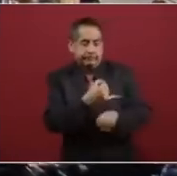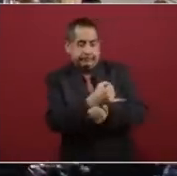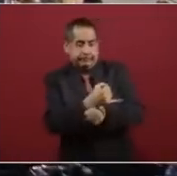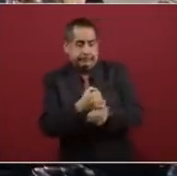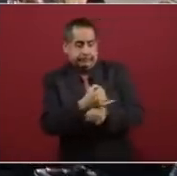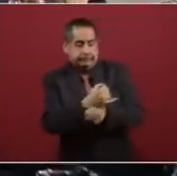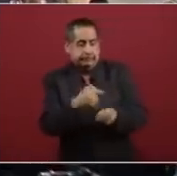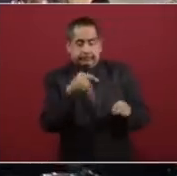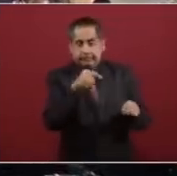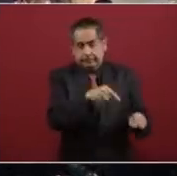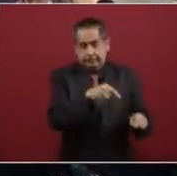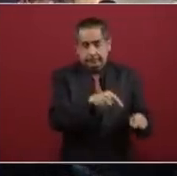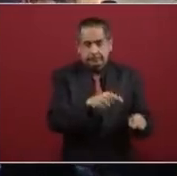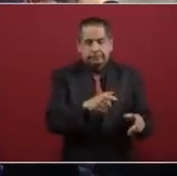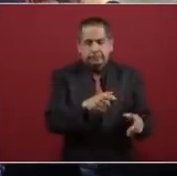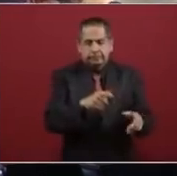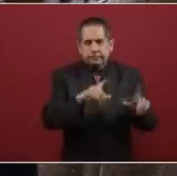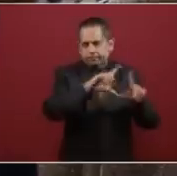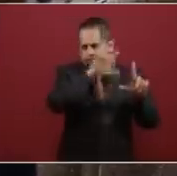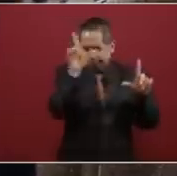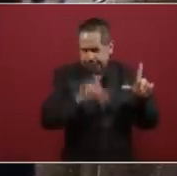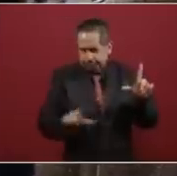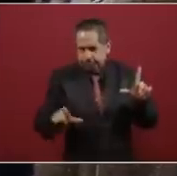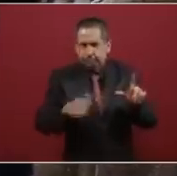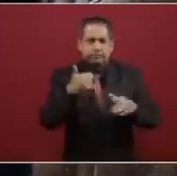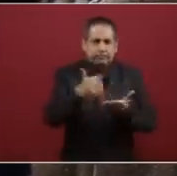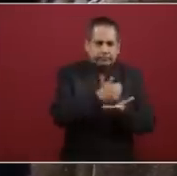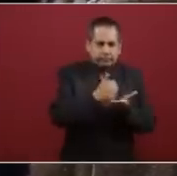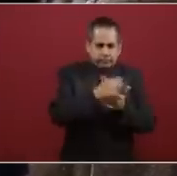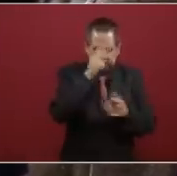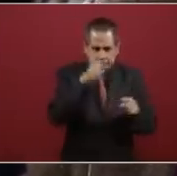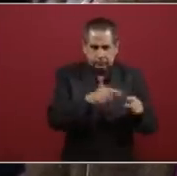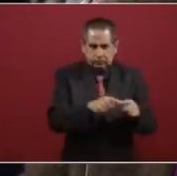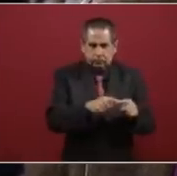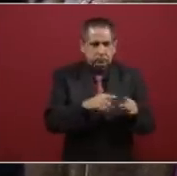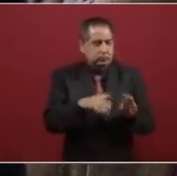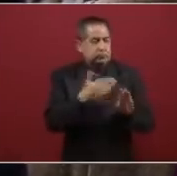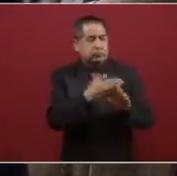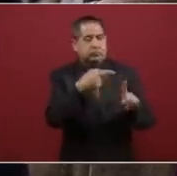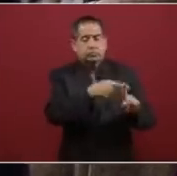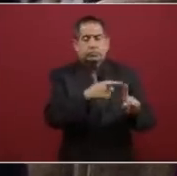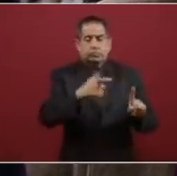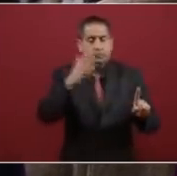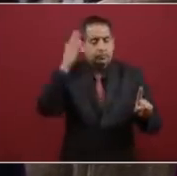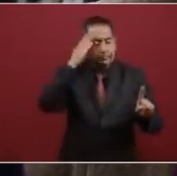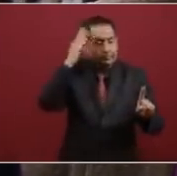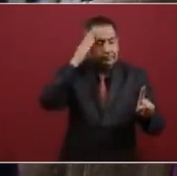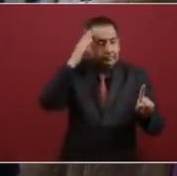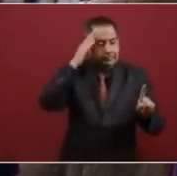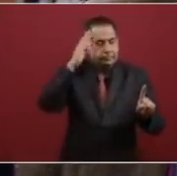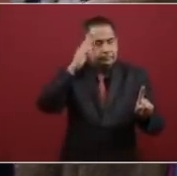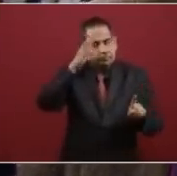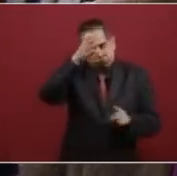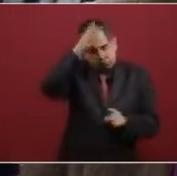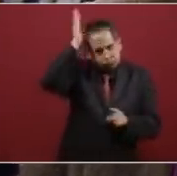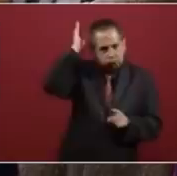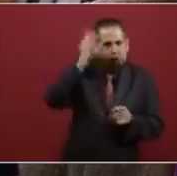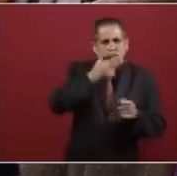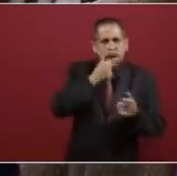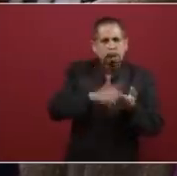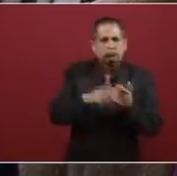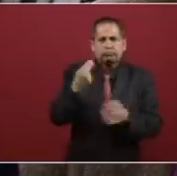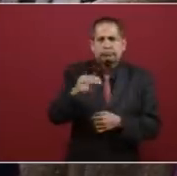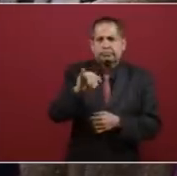haciendo de manera a nivel federal y a nivel Ciudad de México contra el dirigente sindical de los bomberos Ismael